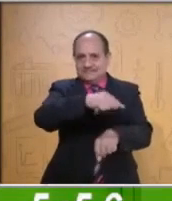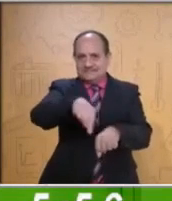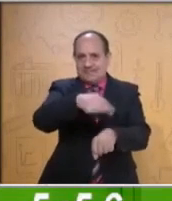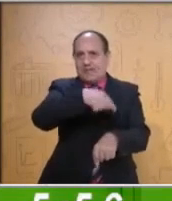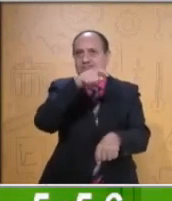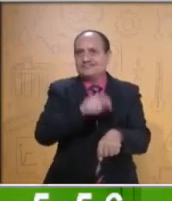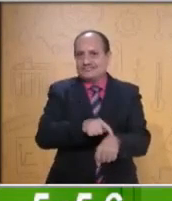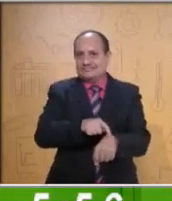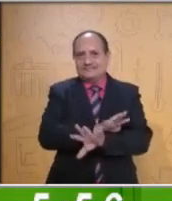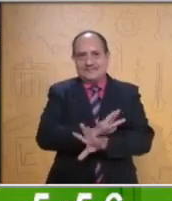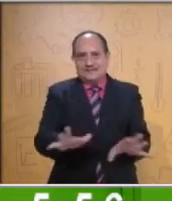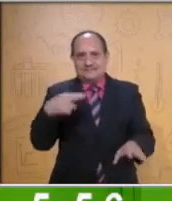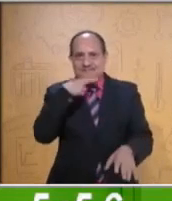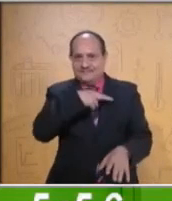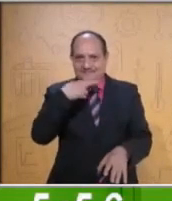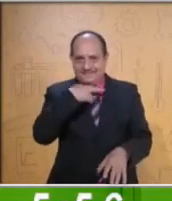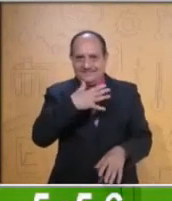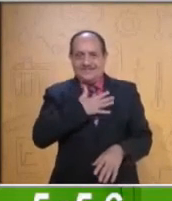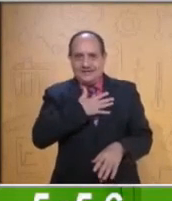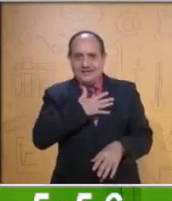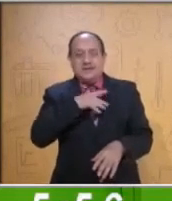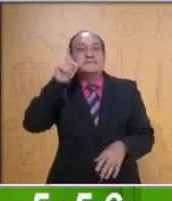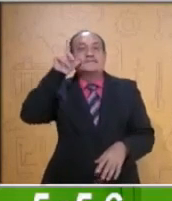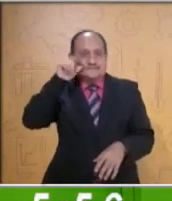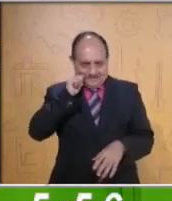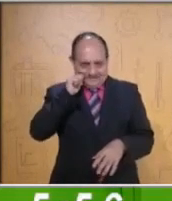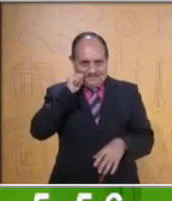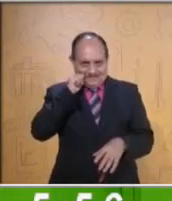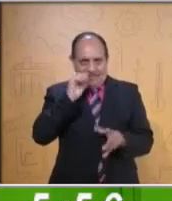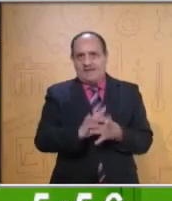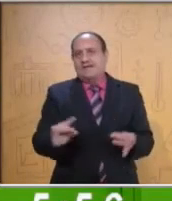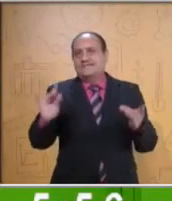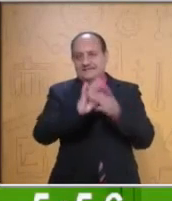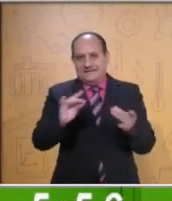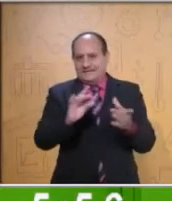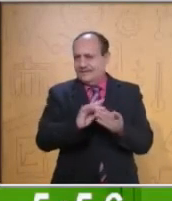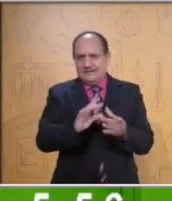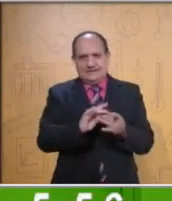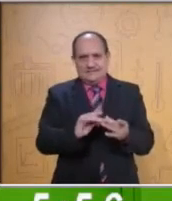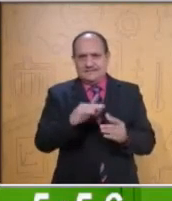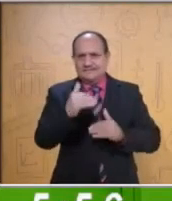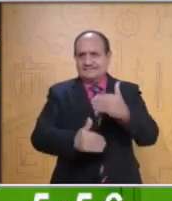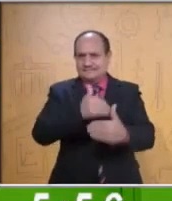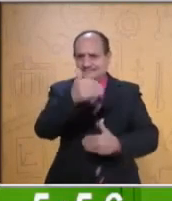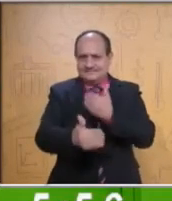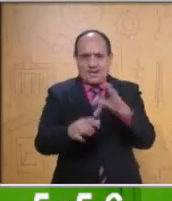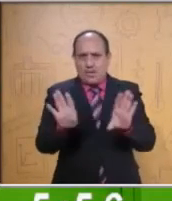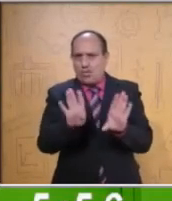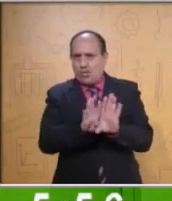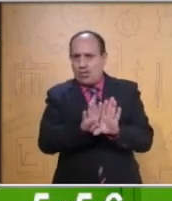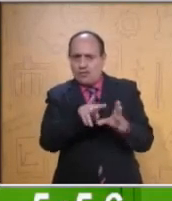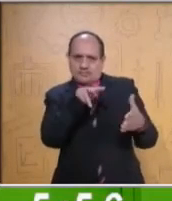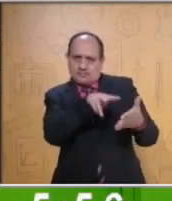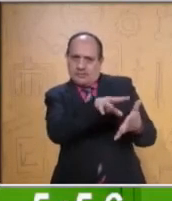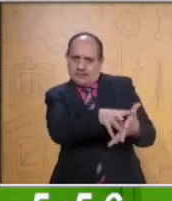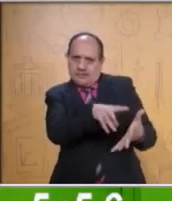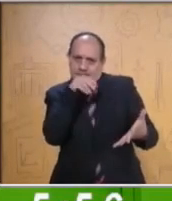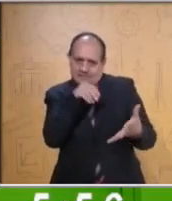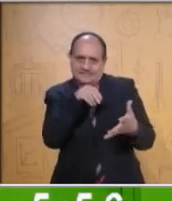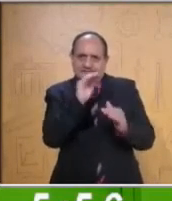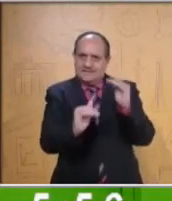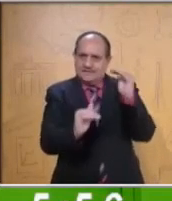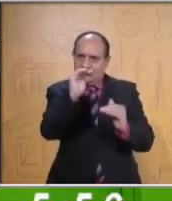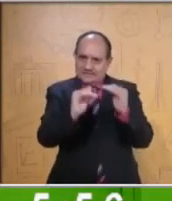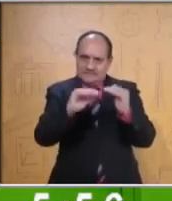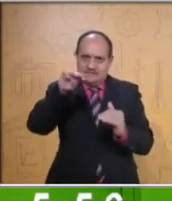rapidísimo. Yo el día de mañana explicaré a detalle ¿Cómo voy a obtener la desviación media?